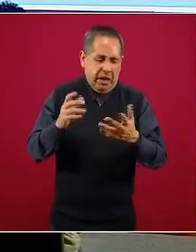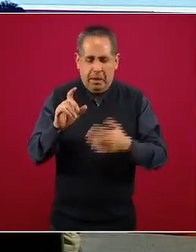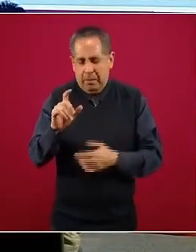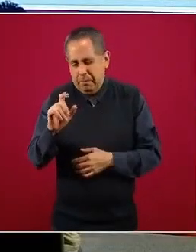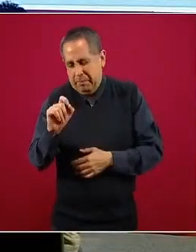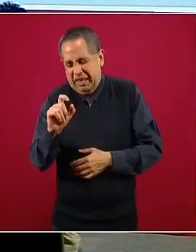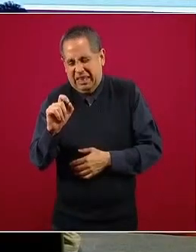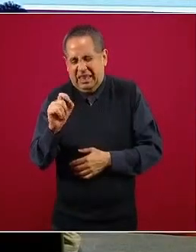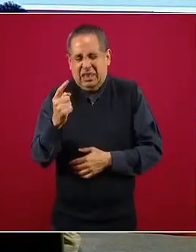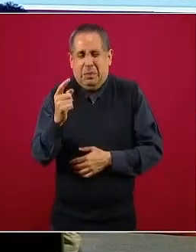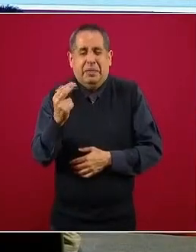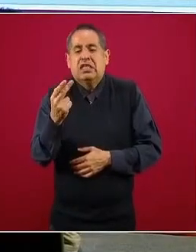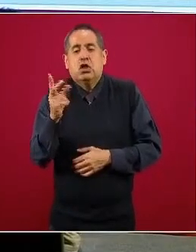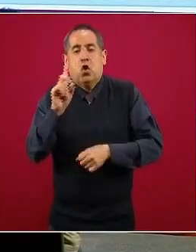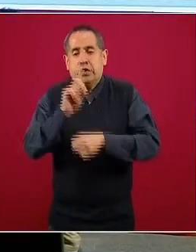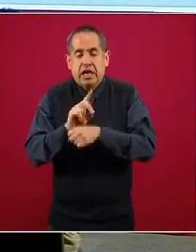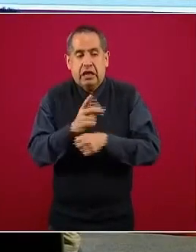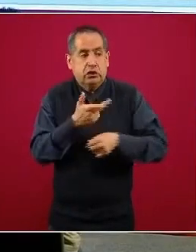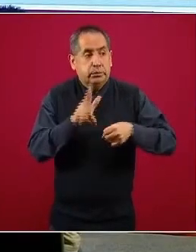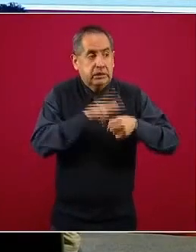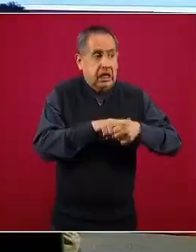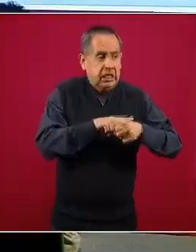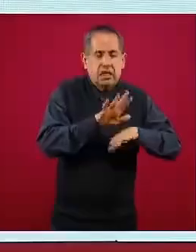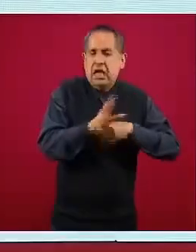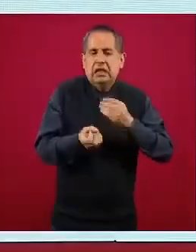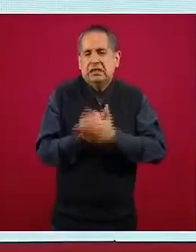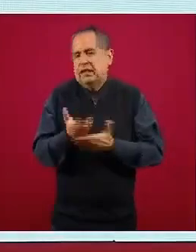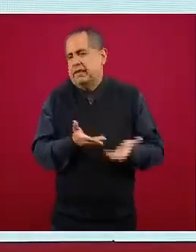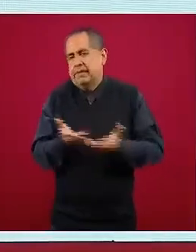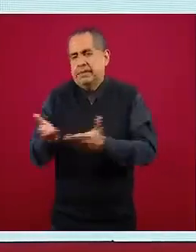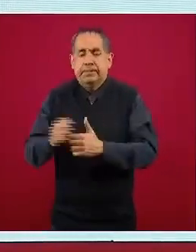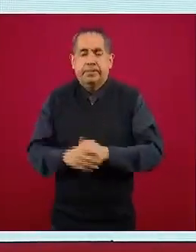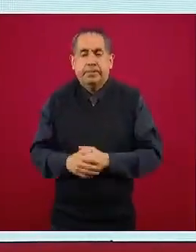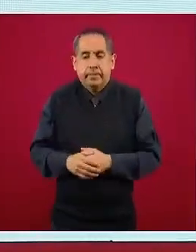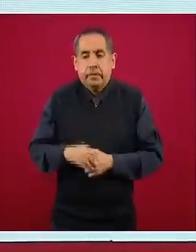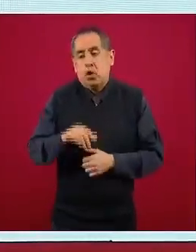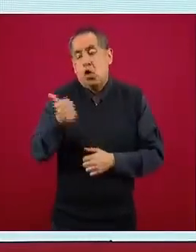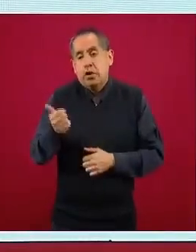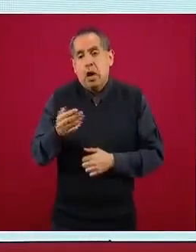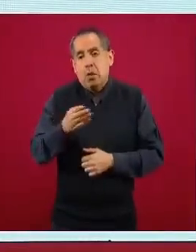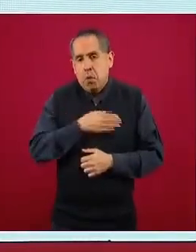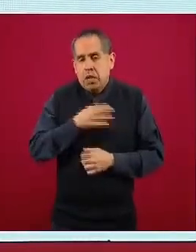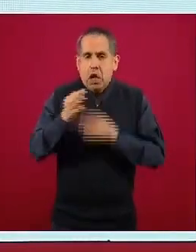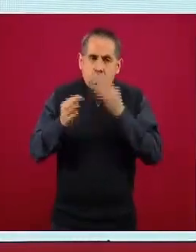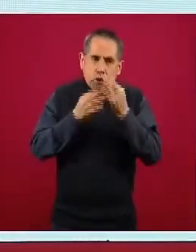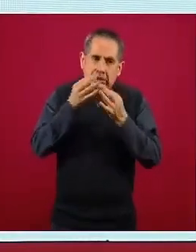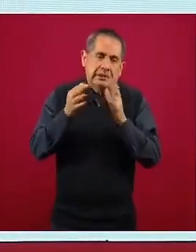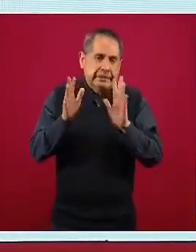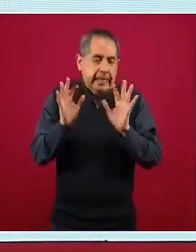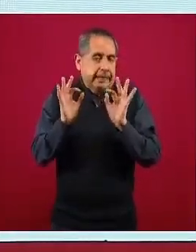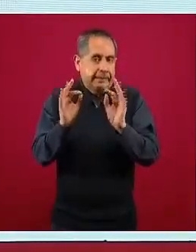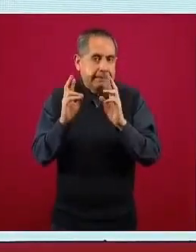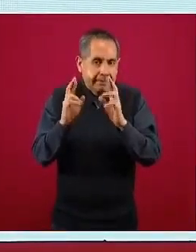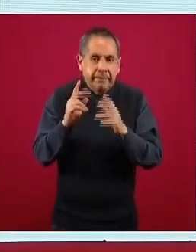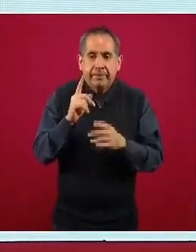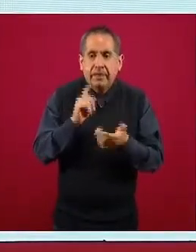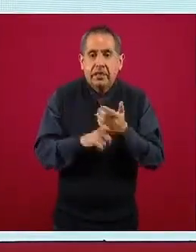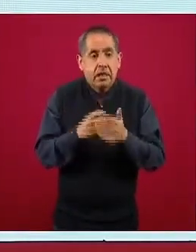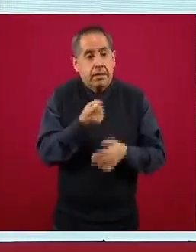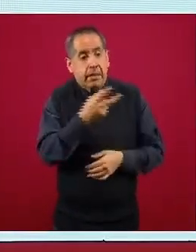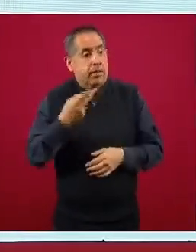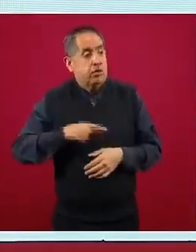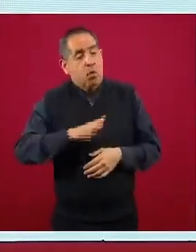21 o 25 días para los casos hospitalizados. Y también noticia sumamente alertadora es la disminución de